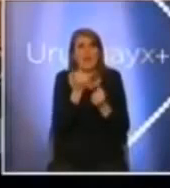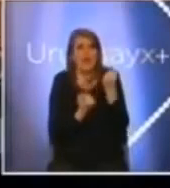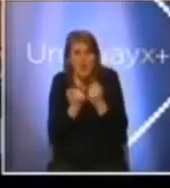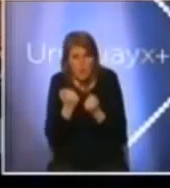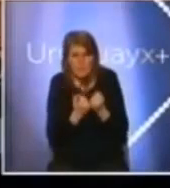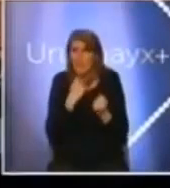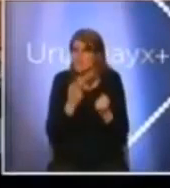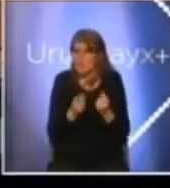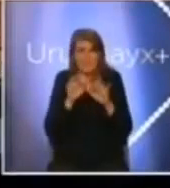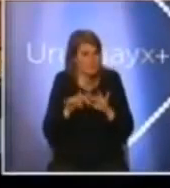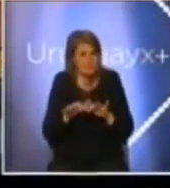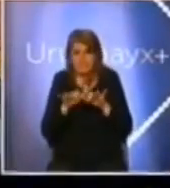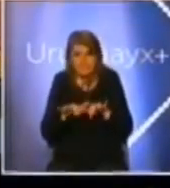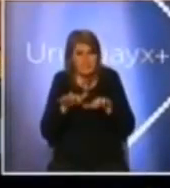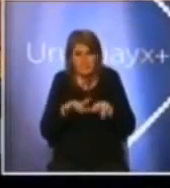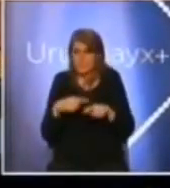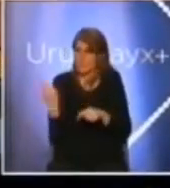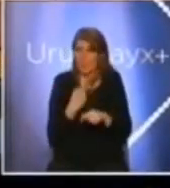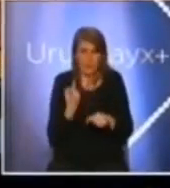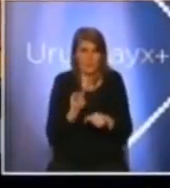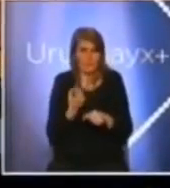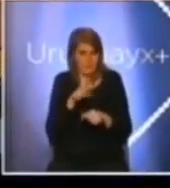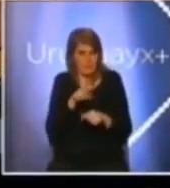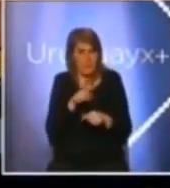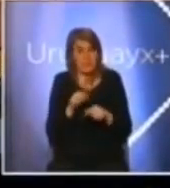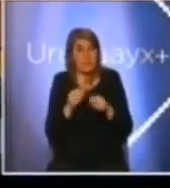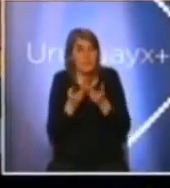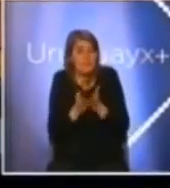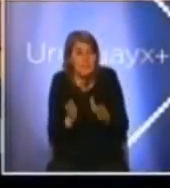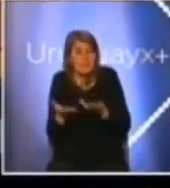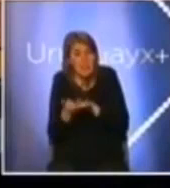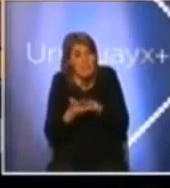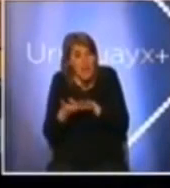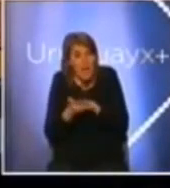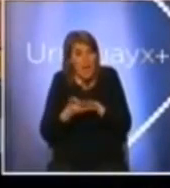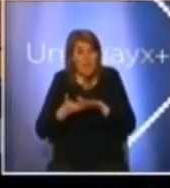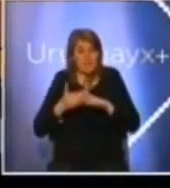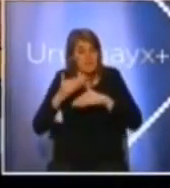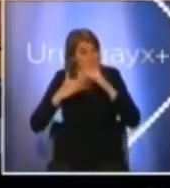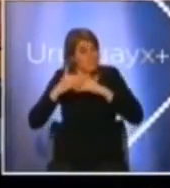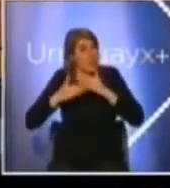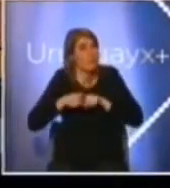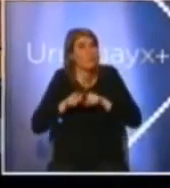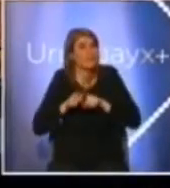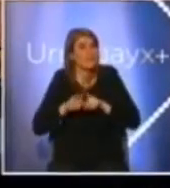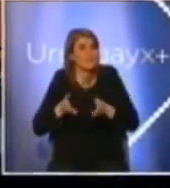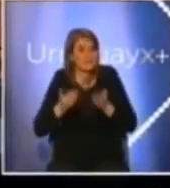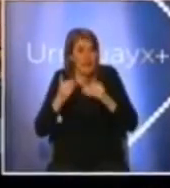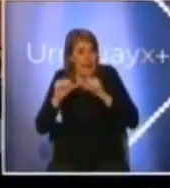sociales. Por eso es que sobre los fuertes cimientos construidos seguiremos edificando. Primero, un